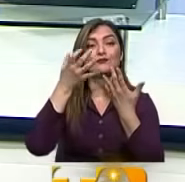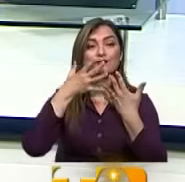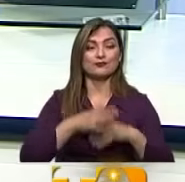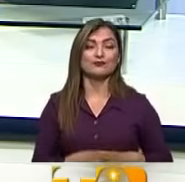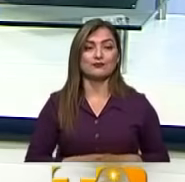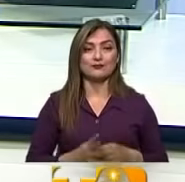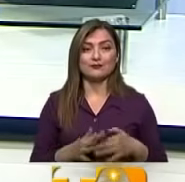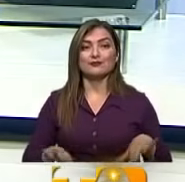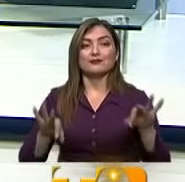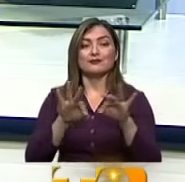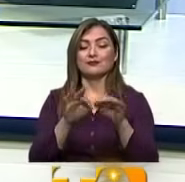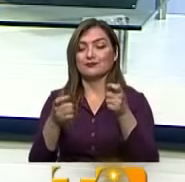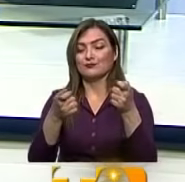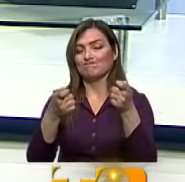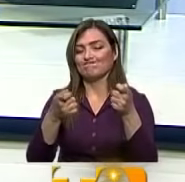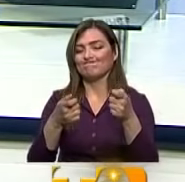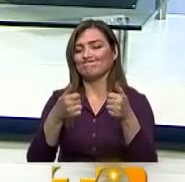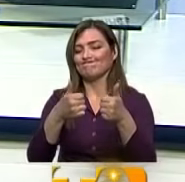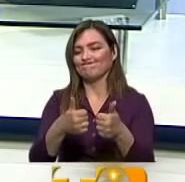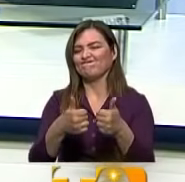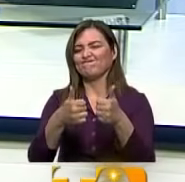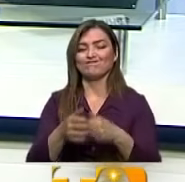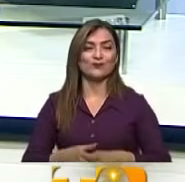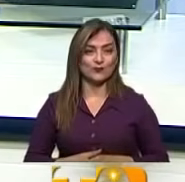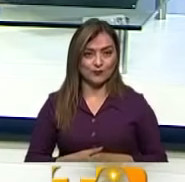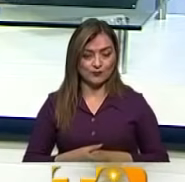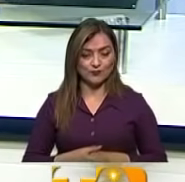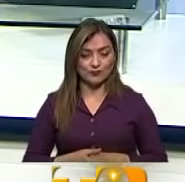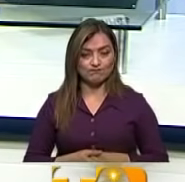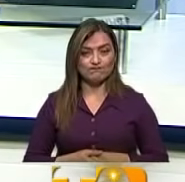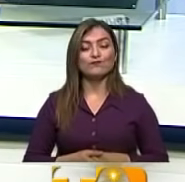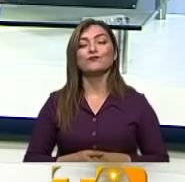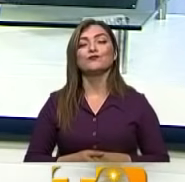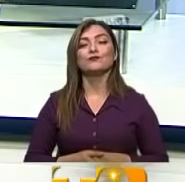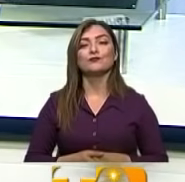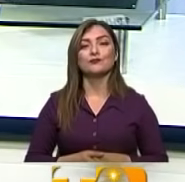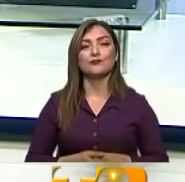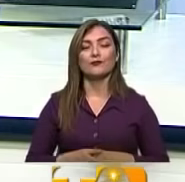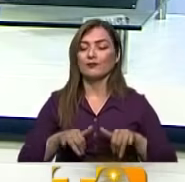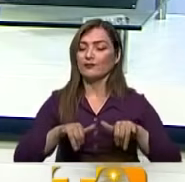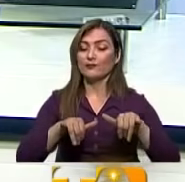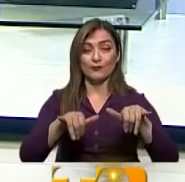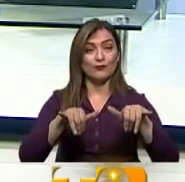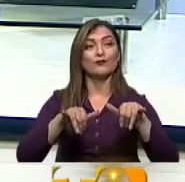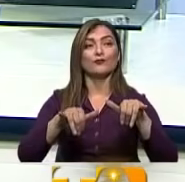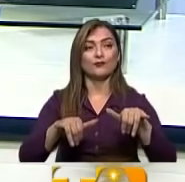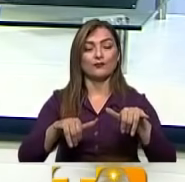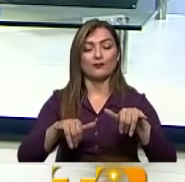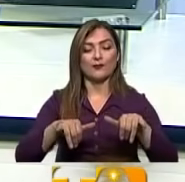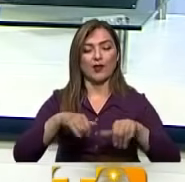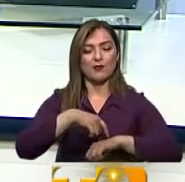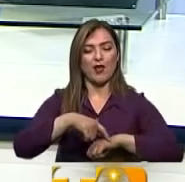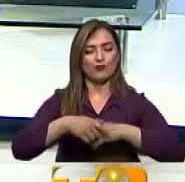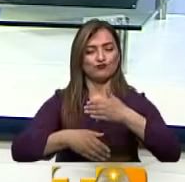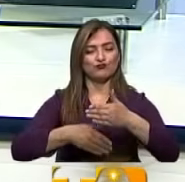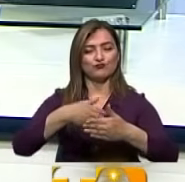Qué importante que se lleven a cabo estos operativos. Ya lo habíamos mencionado en otros temas, además, que esto se siga manteniendo en el tiempo y